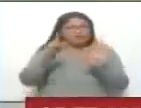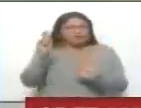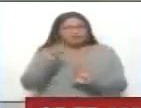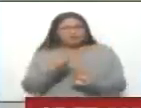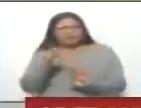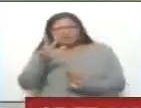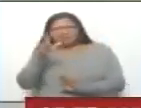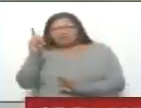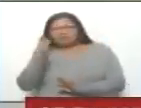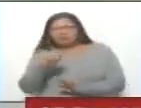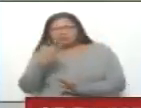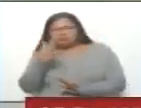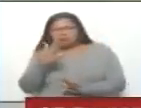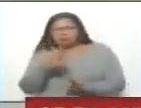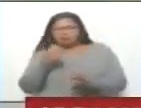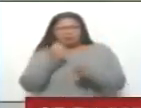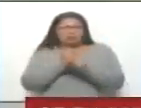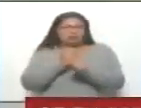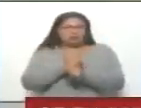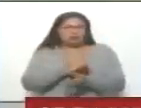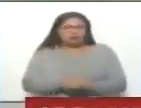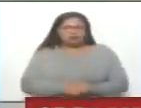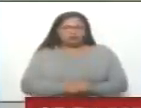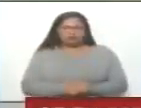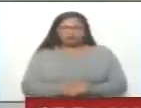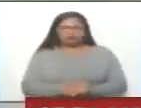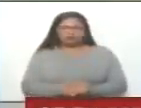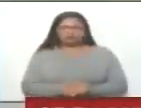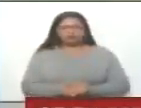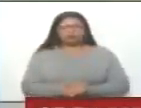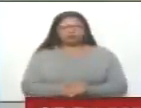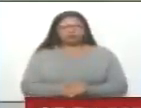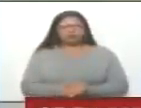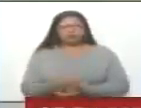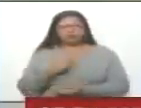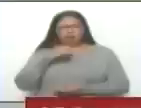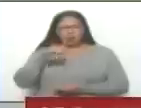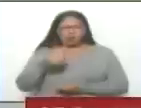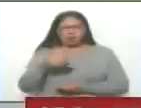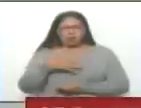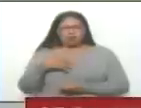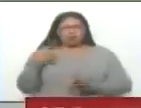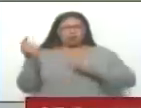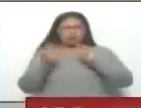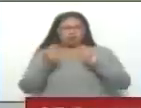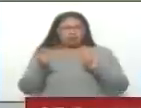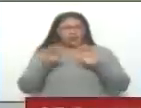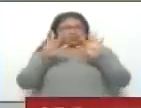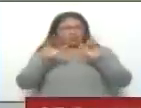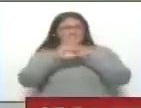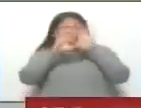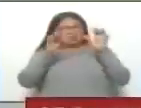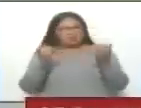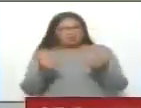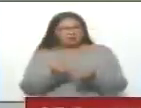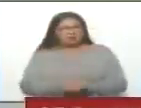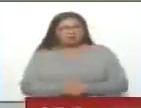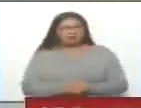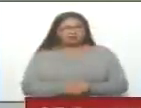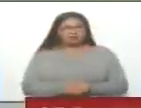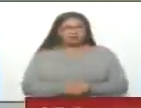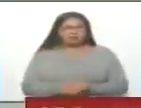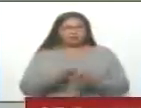3 meses del salario del trabajador. Esos serían parámetros que hoy la vamos a discutir a partir de las 10 de la mañana, cuando